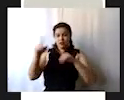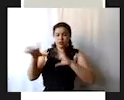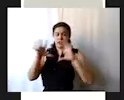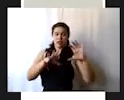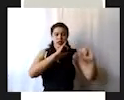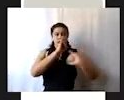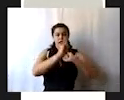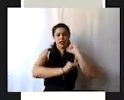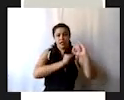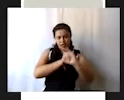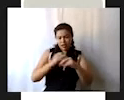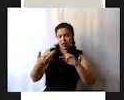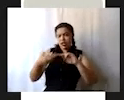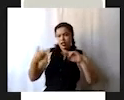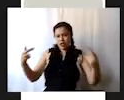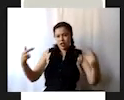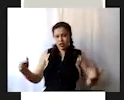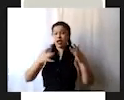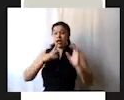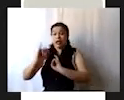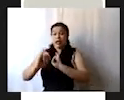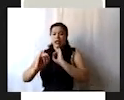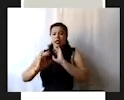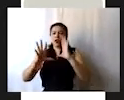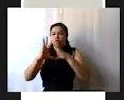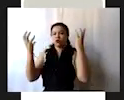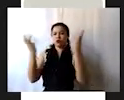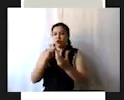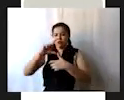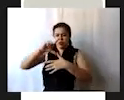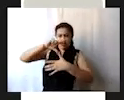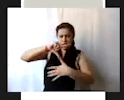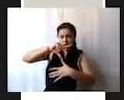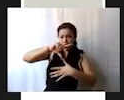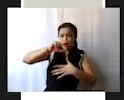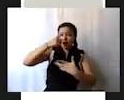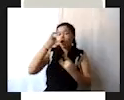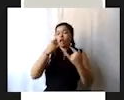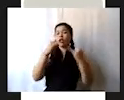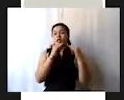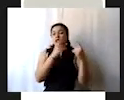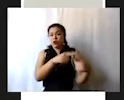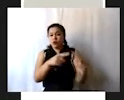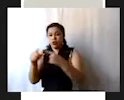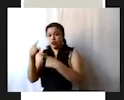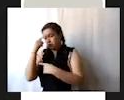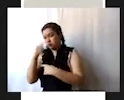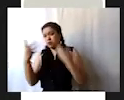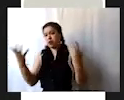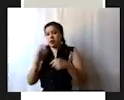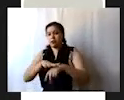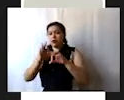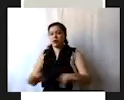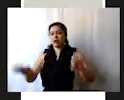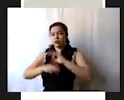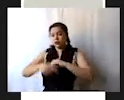y regional, es decir, internacionalmente y desde Latinoamérica con distintas instituciones que son las principales